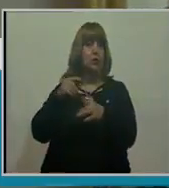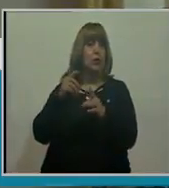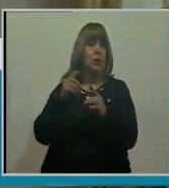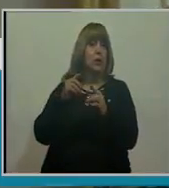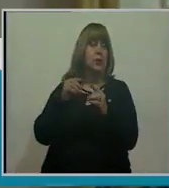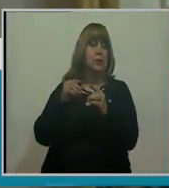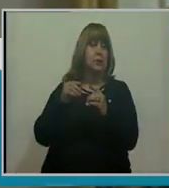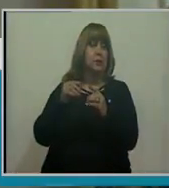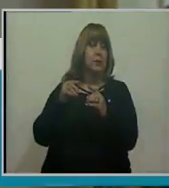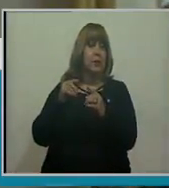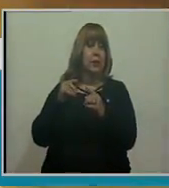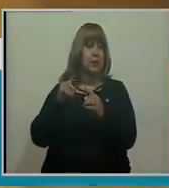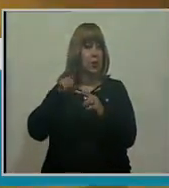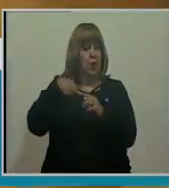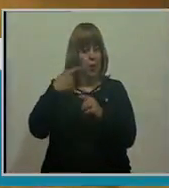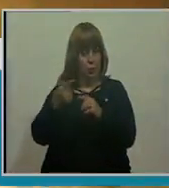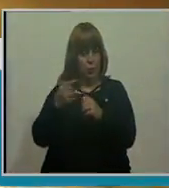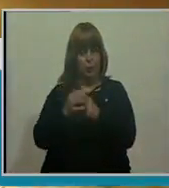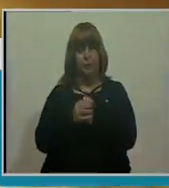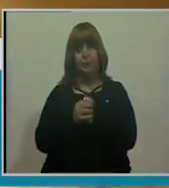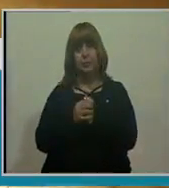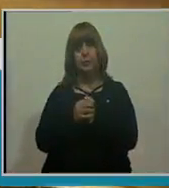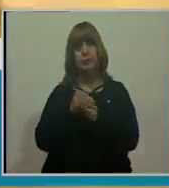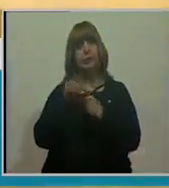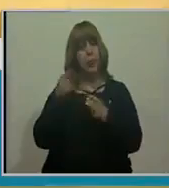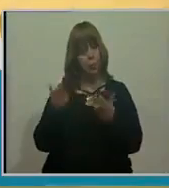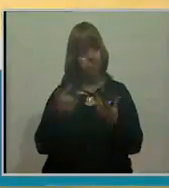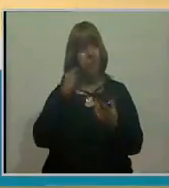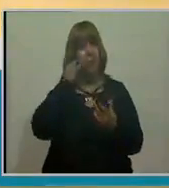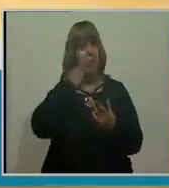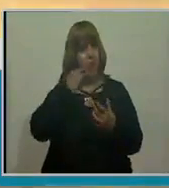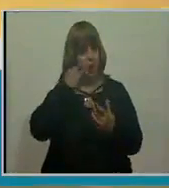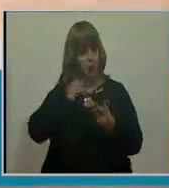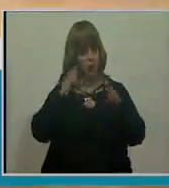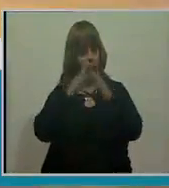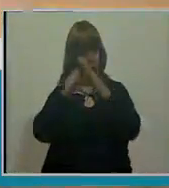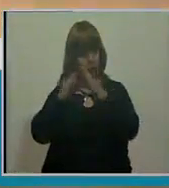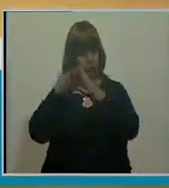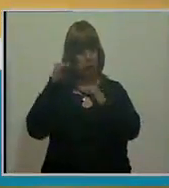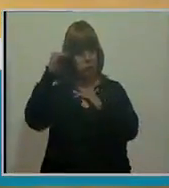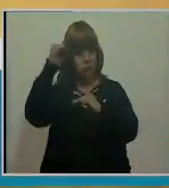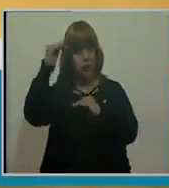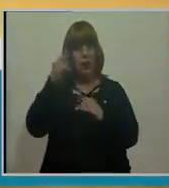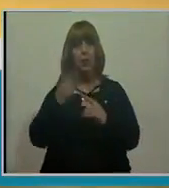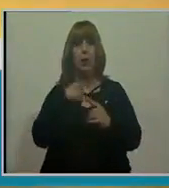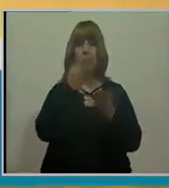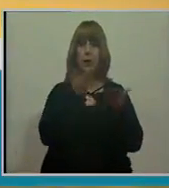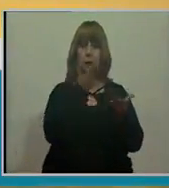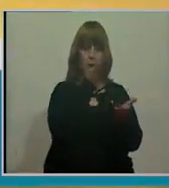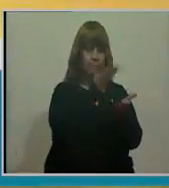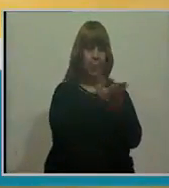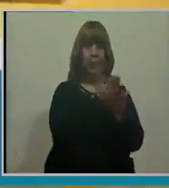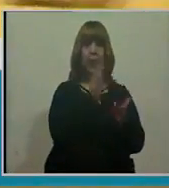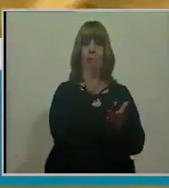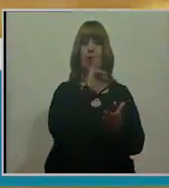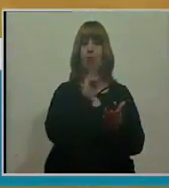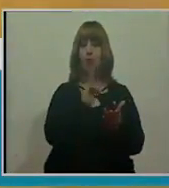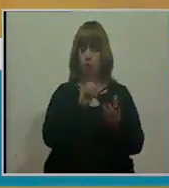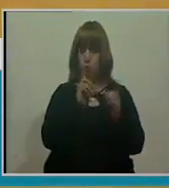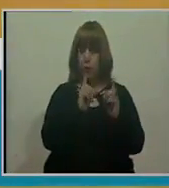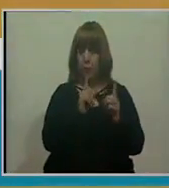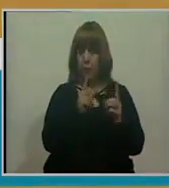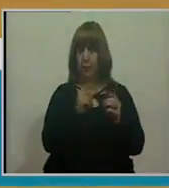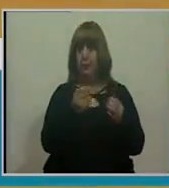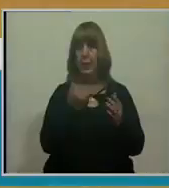internet específicamente. Si bien el emprendimiento está en Maipú, muchas personas solicitan ayuda en Godoy Cruz. La respuesta podría estar en los